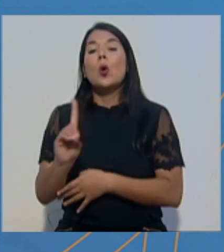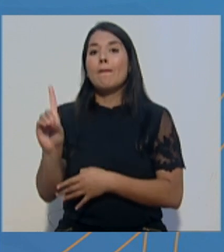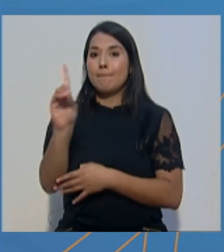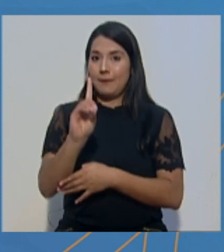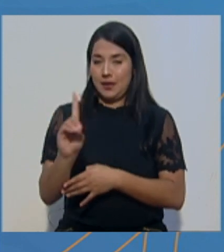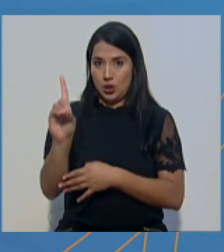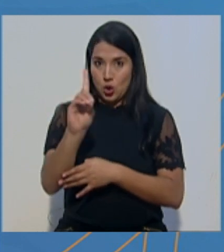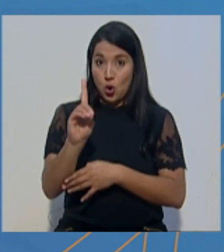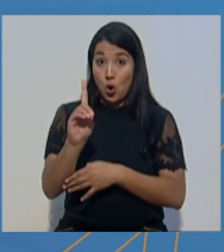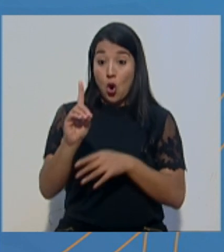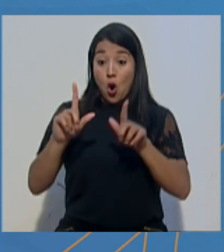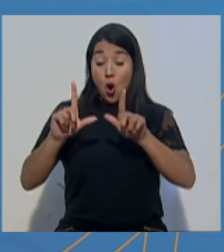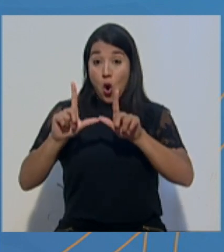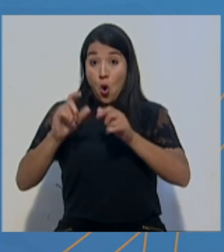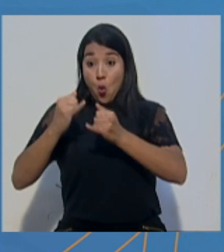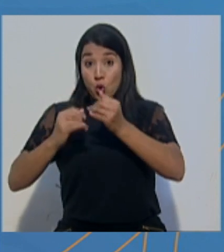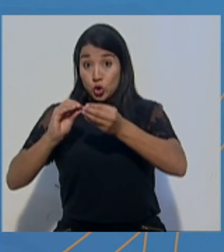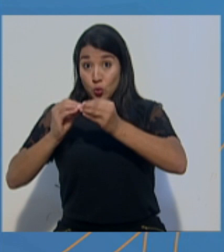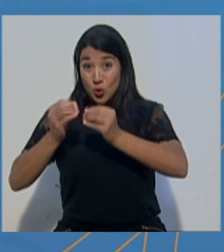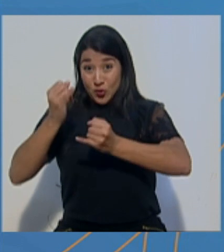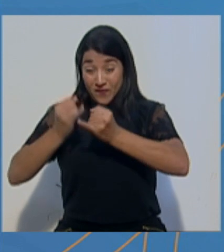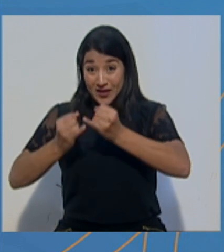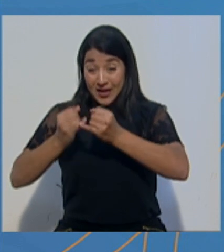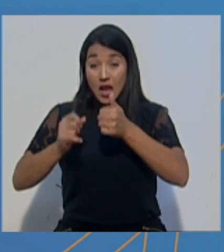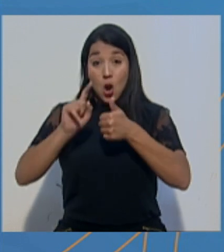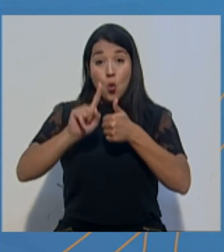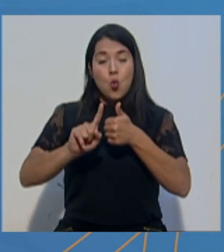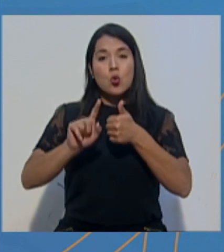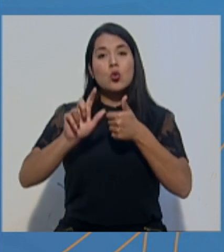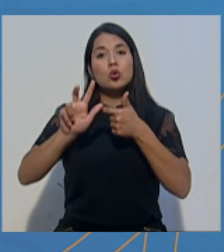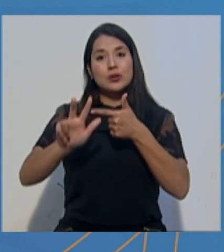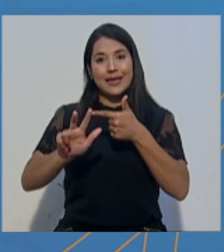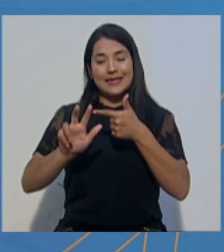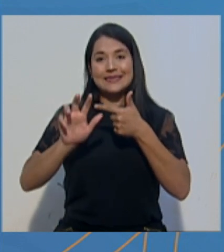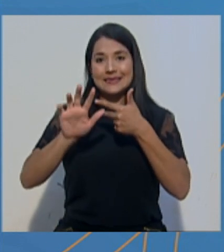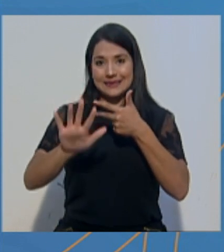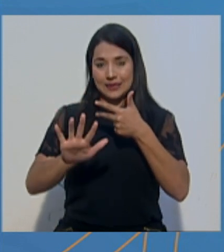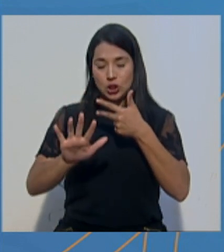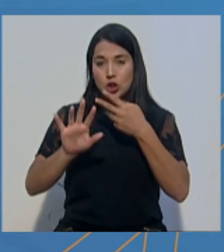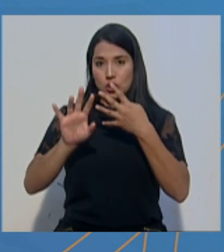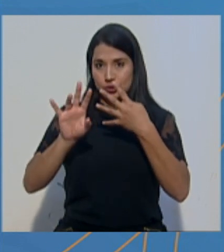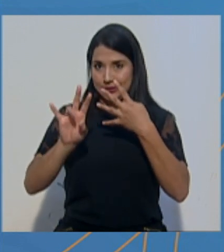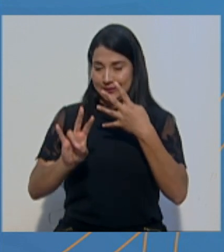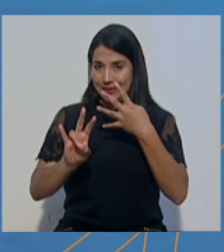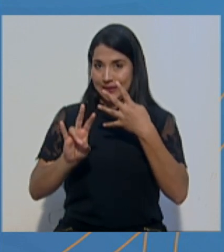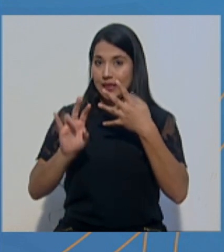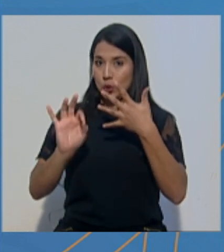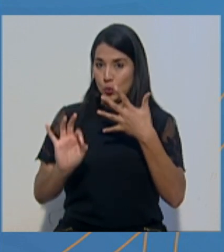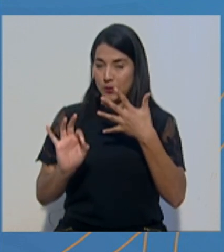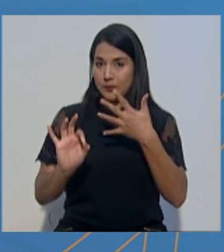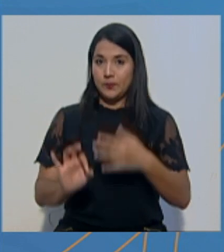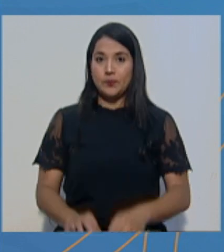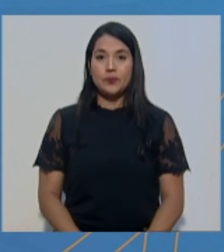domingo, las placas que terminan en 1, 3, 5, 7 y 9.